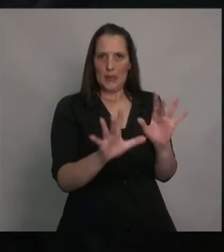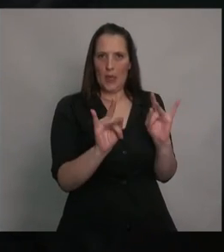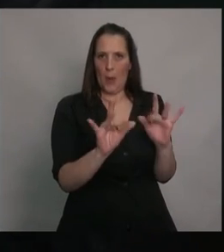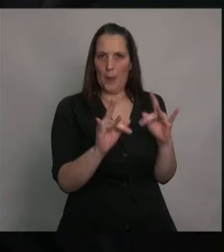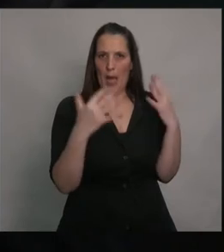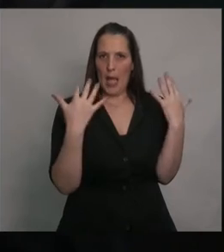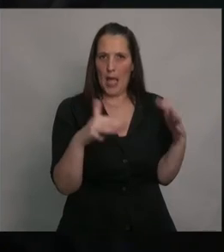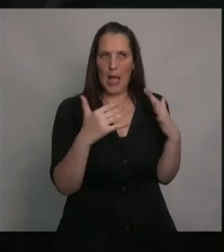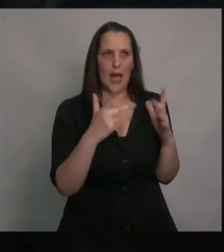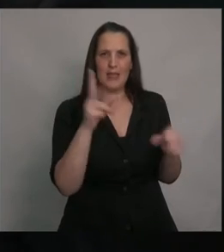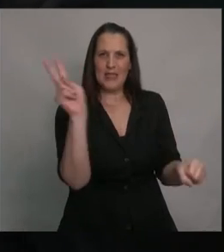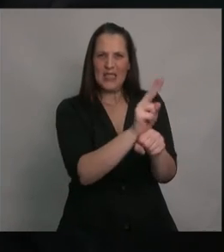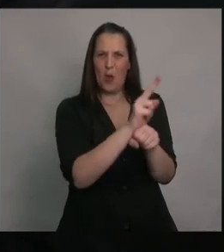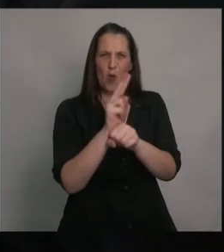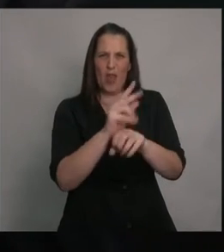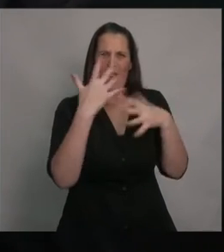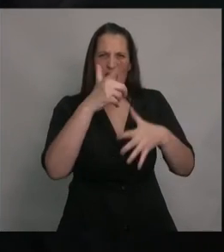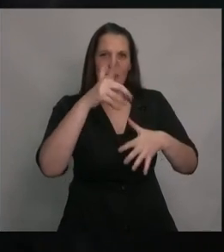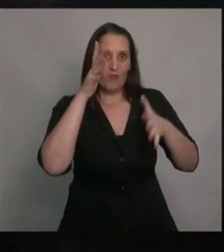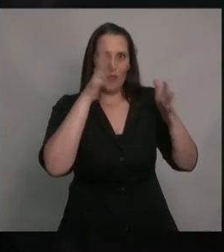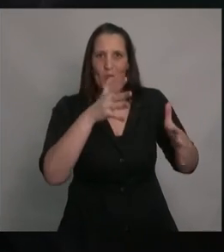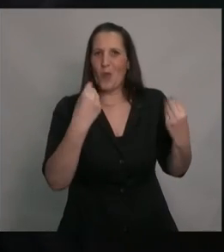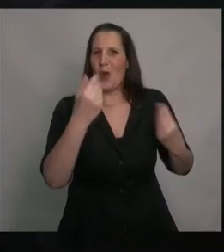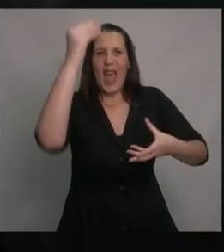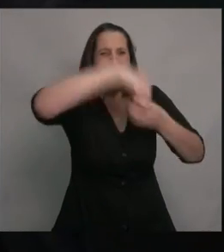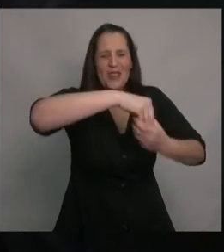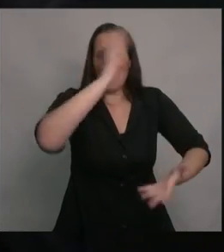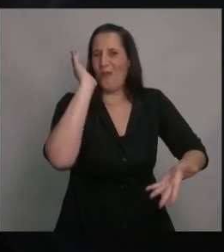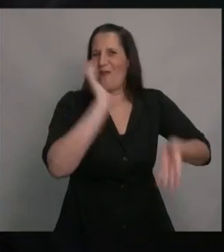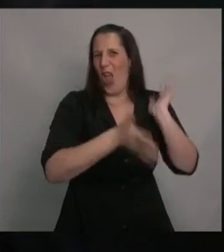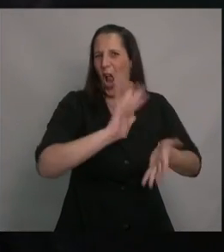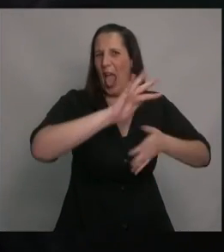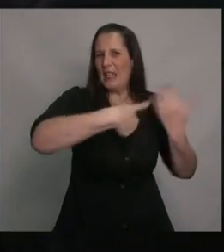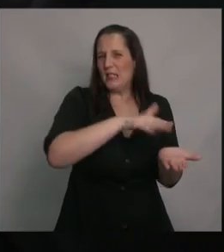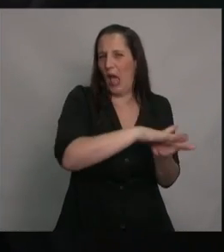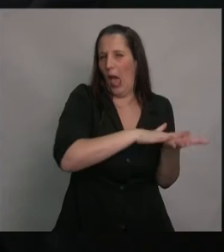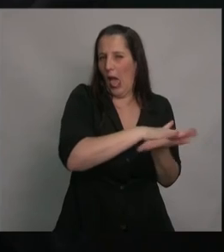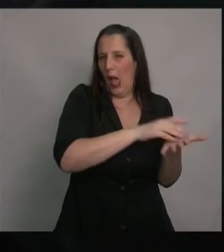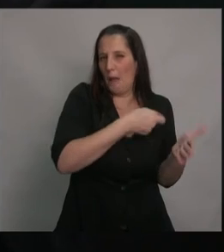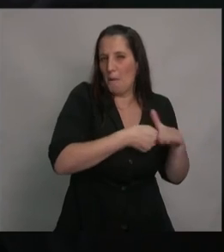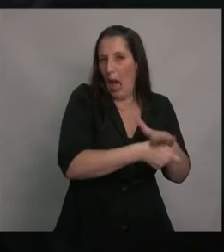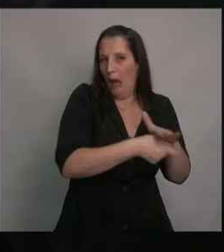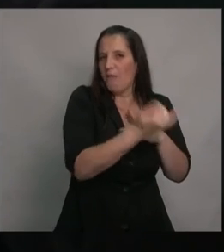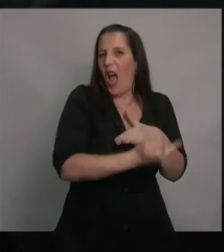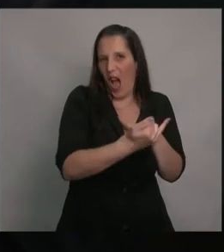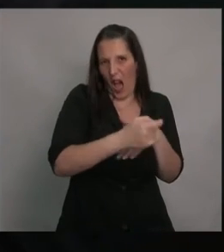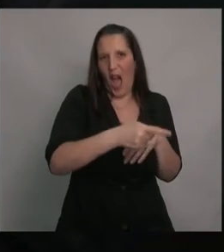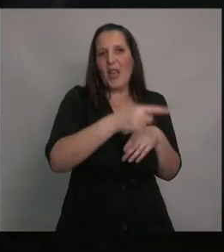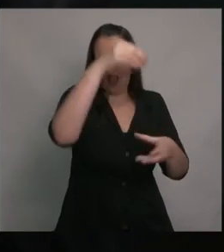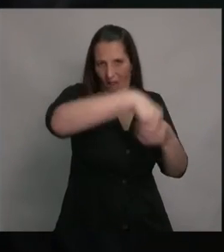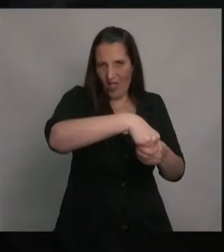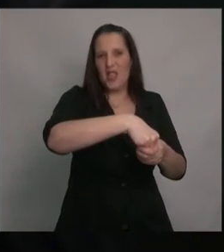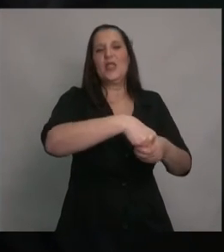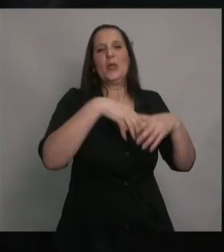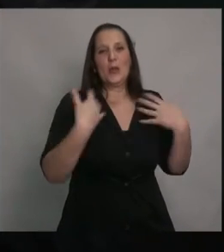más complejas, ¿no? Hay muchas mafias, hay mucha violencia. Y por razones obvias, nosotros somos revolucionarios